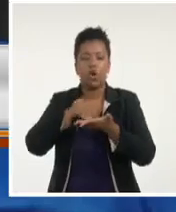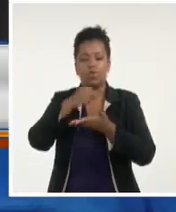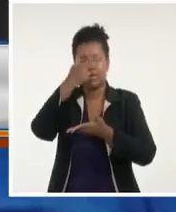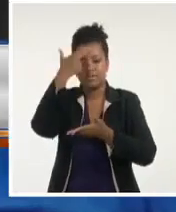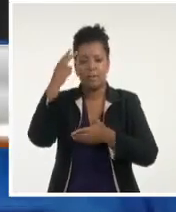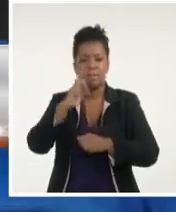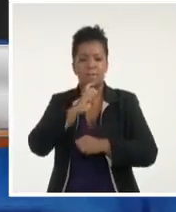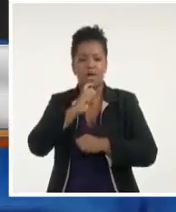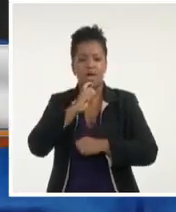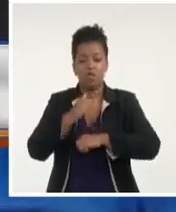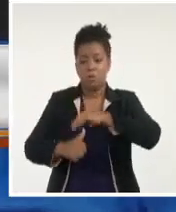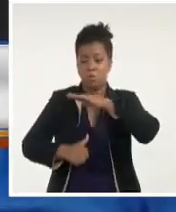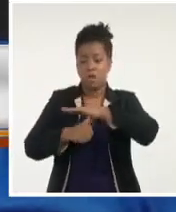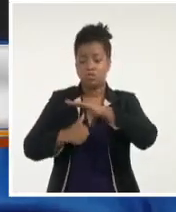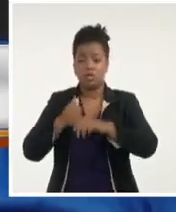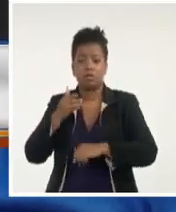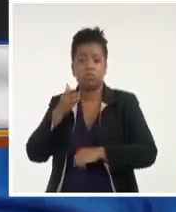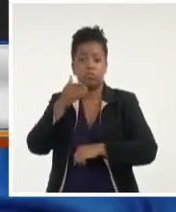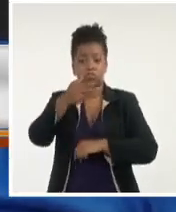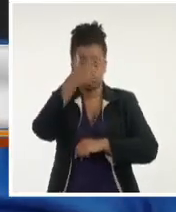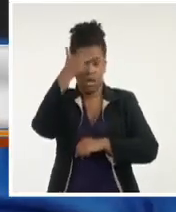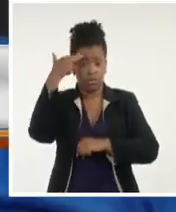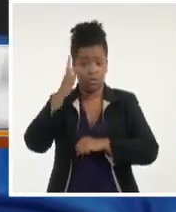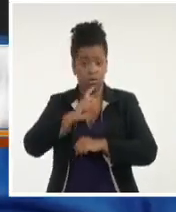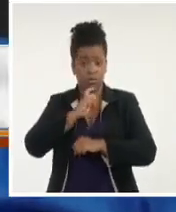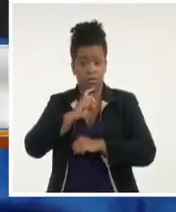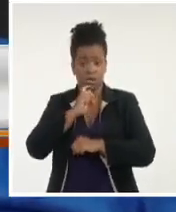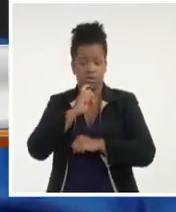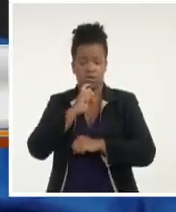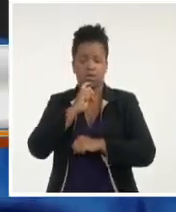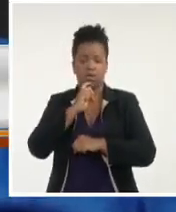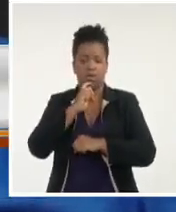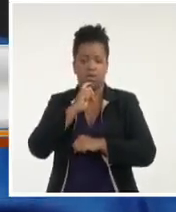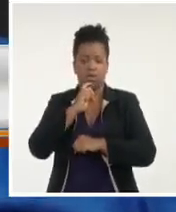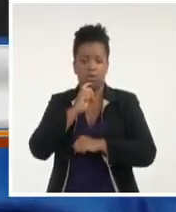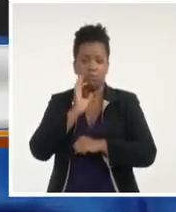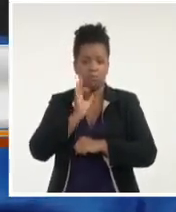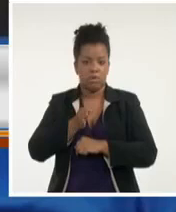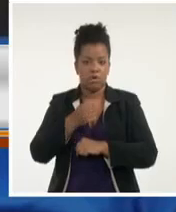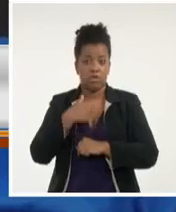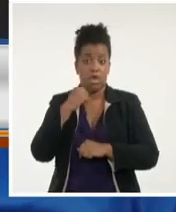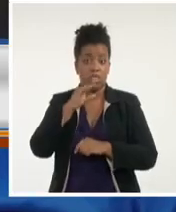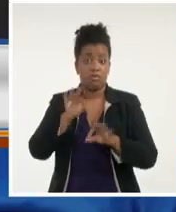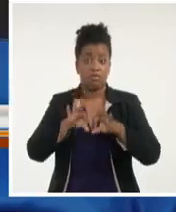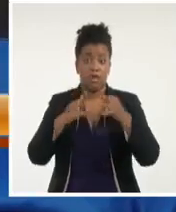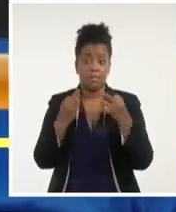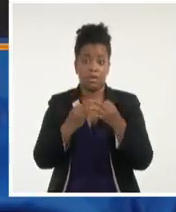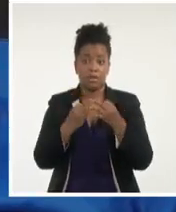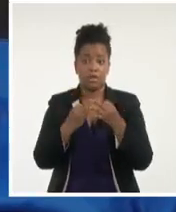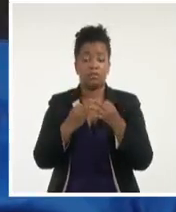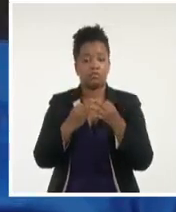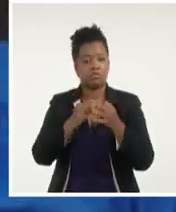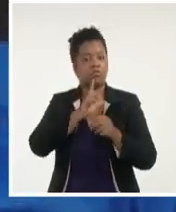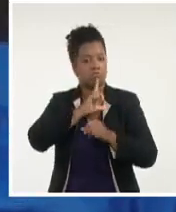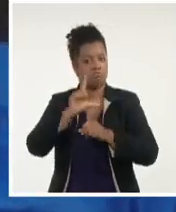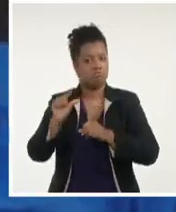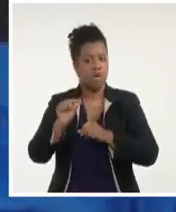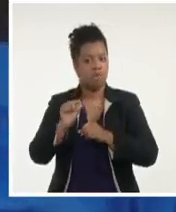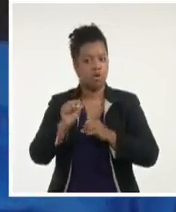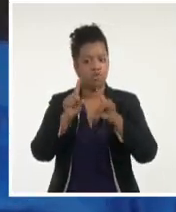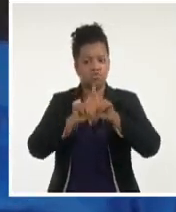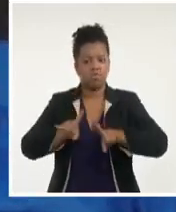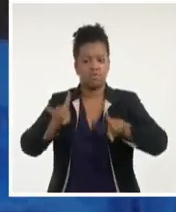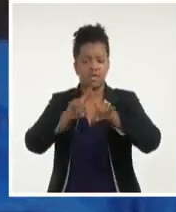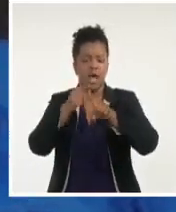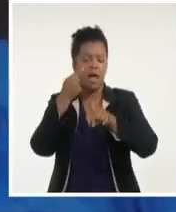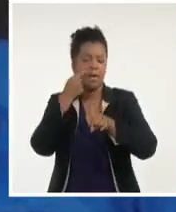el presidente se dirigía a San Antonio de los Baños. Y bueno, le dije a mi familia, me voy para la UCI porque a dar una vuelta